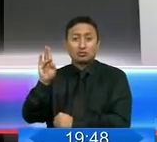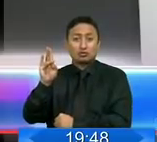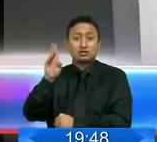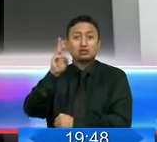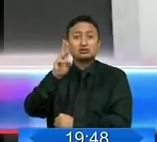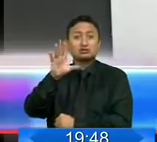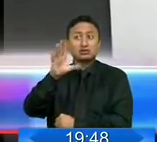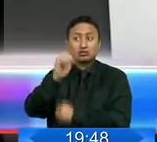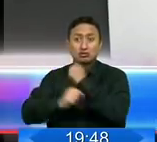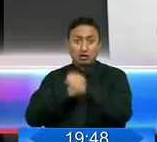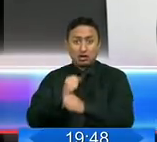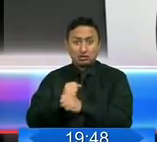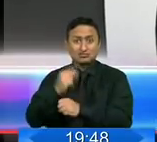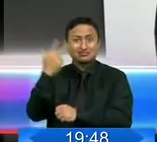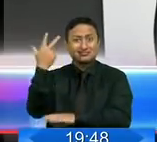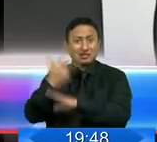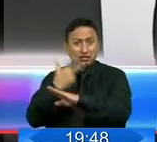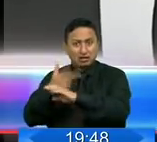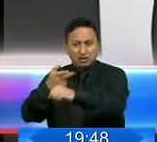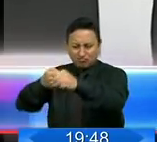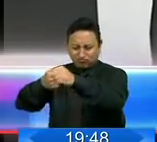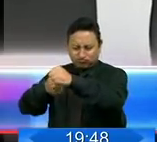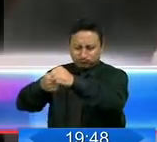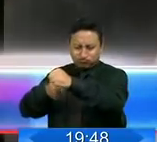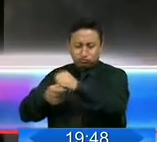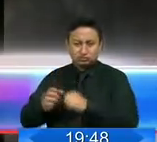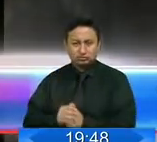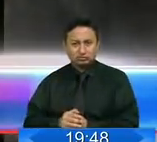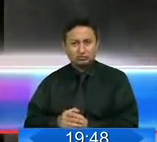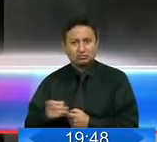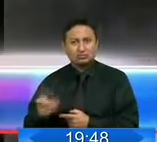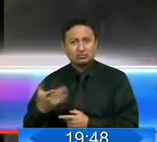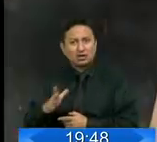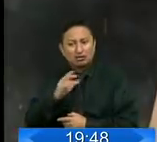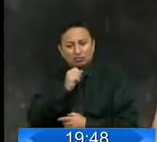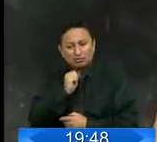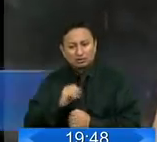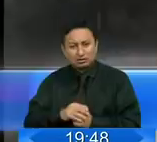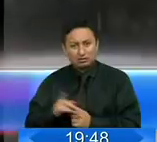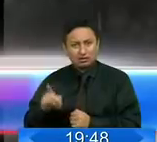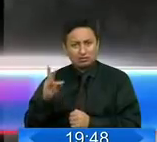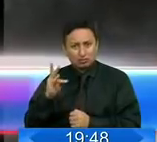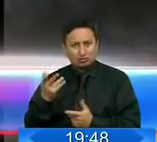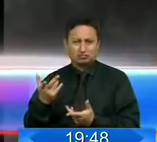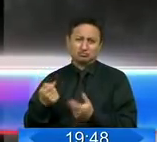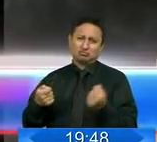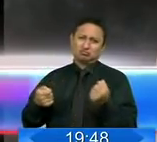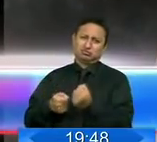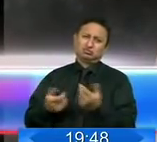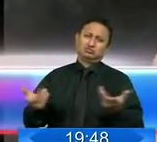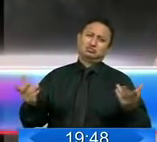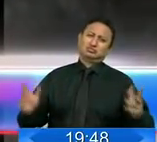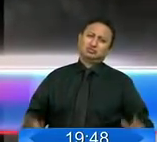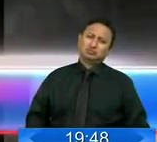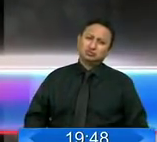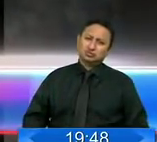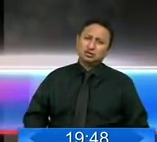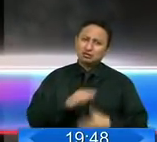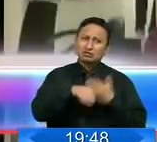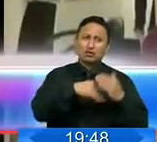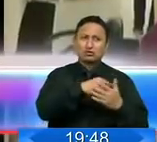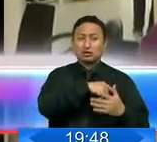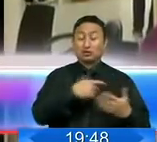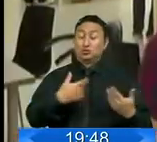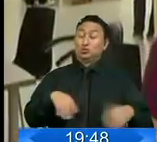65 años. Ya ancianita y que la haya muerto el marido y asombrado, nosotros todos estábamos asombrados. En